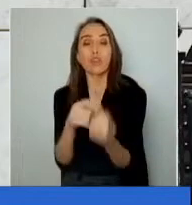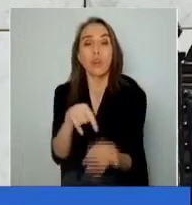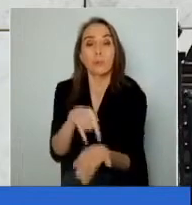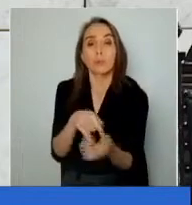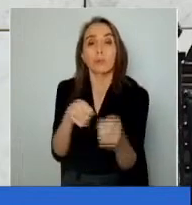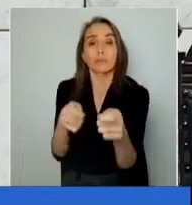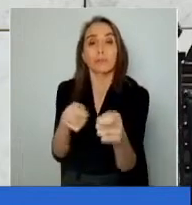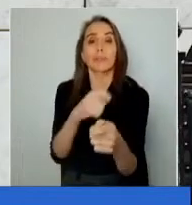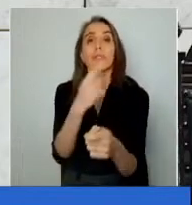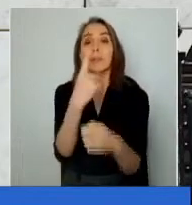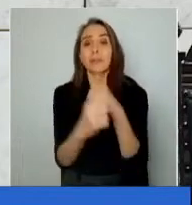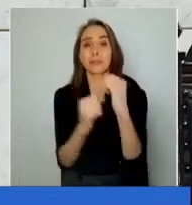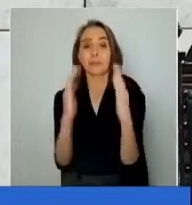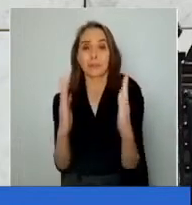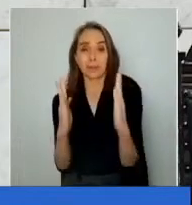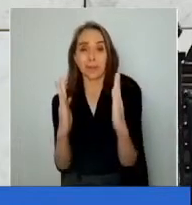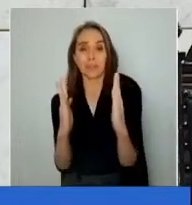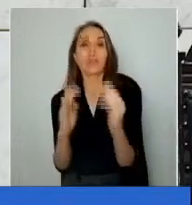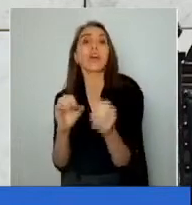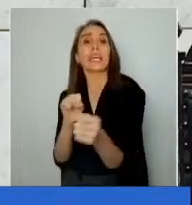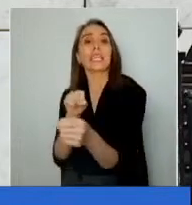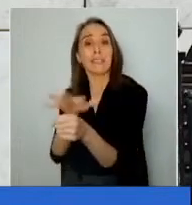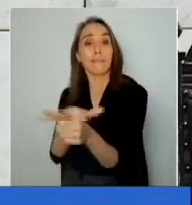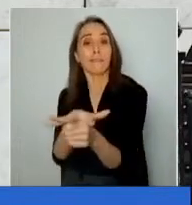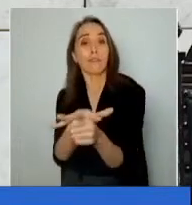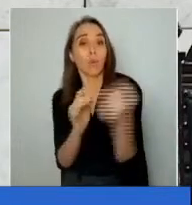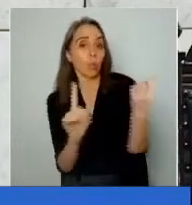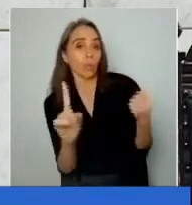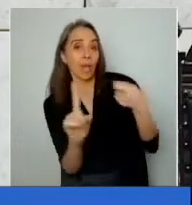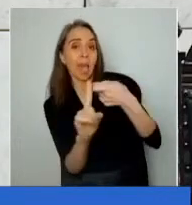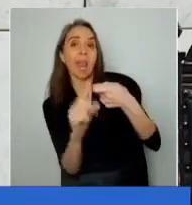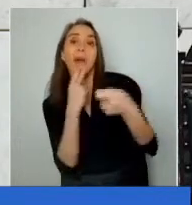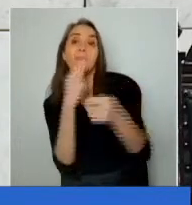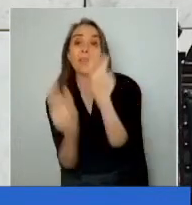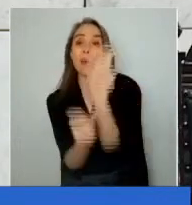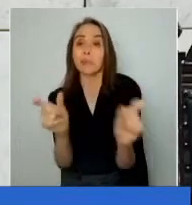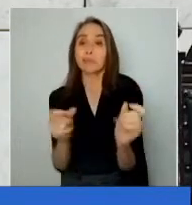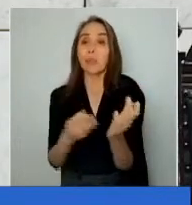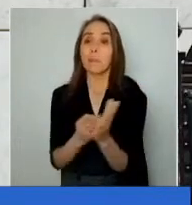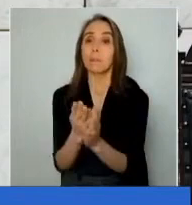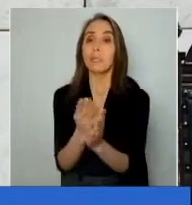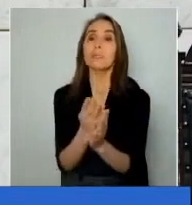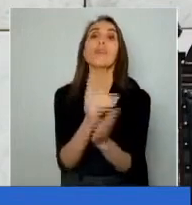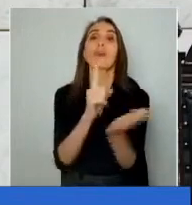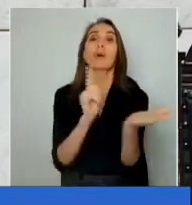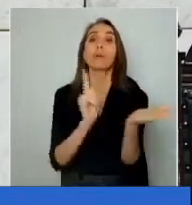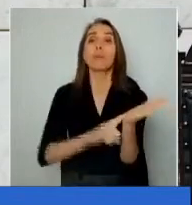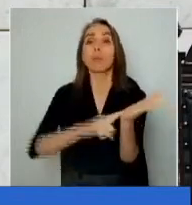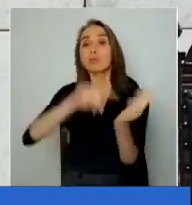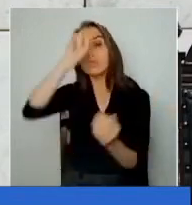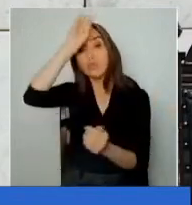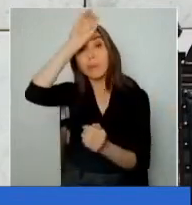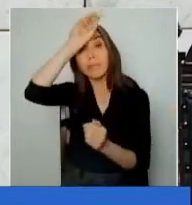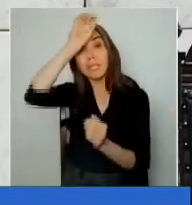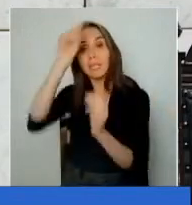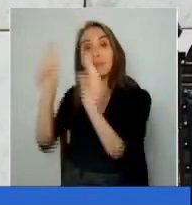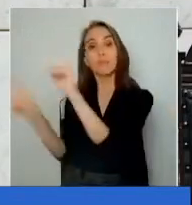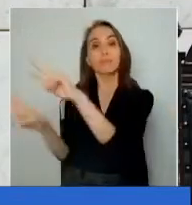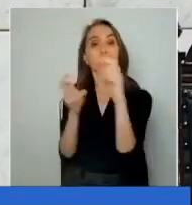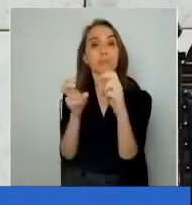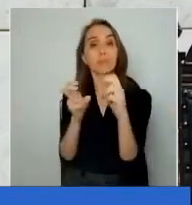y que influyen directamente la vida de las personas quiero partir por el royalti minero que permitirá justicia